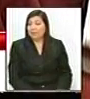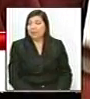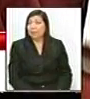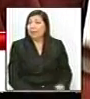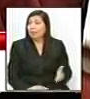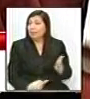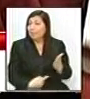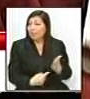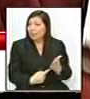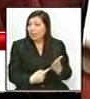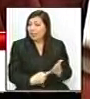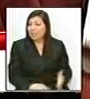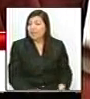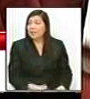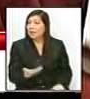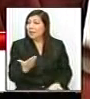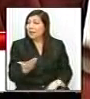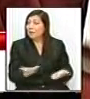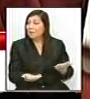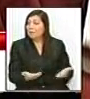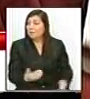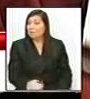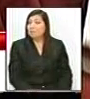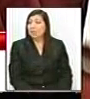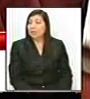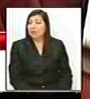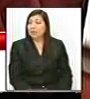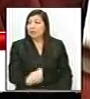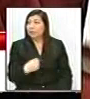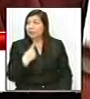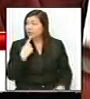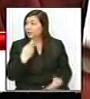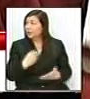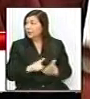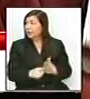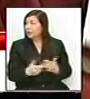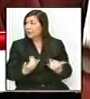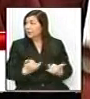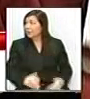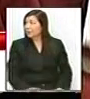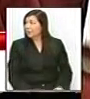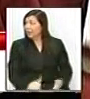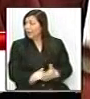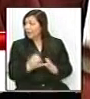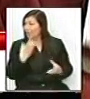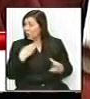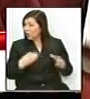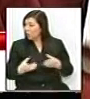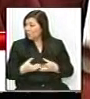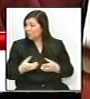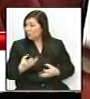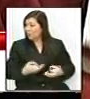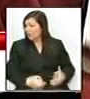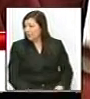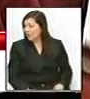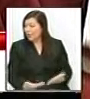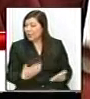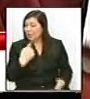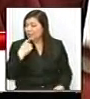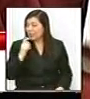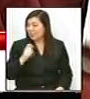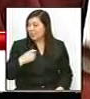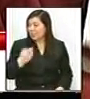técnicos con estos saldos de balance. Y nosotros dispuestos acá, yo creo, en la Comisión de Presupuesto, donde sea